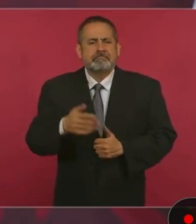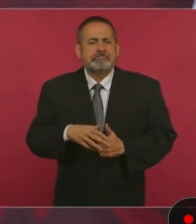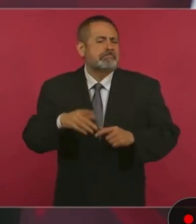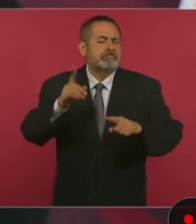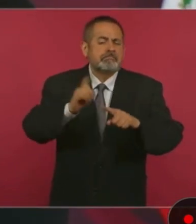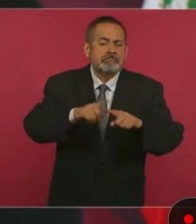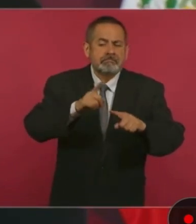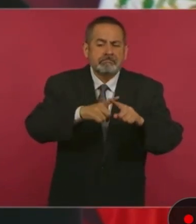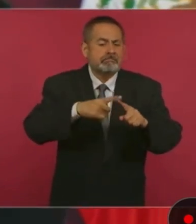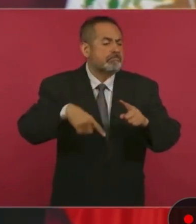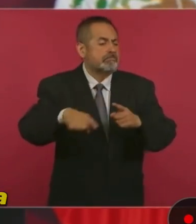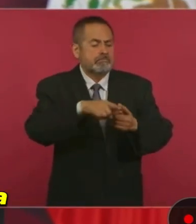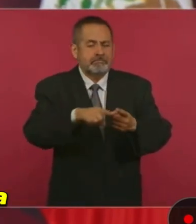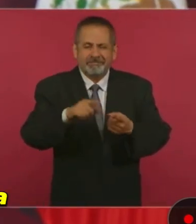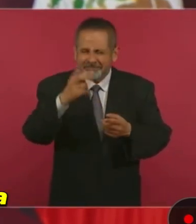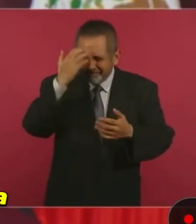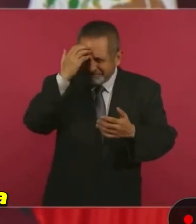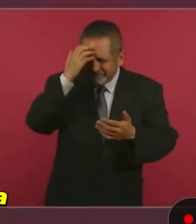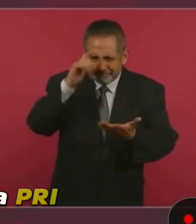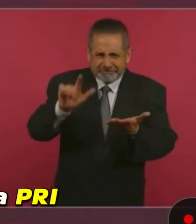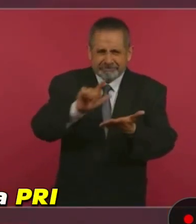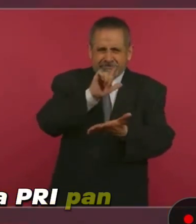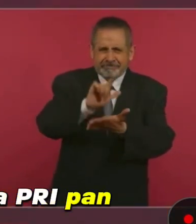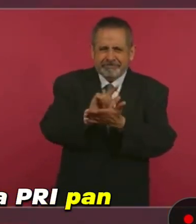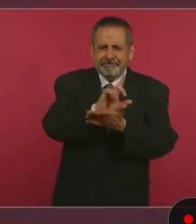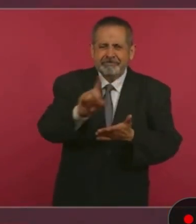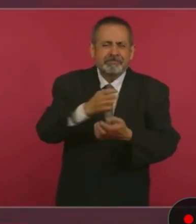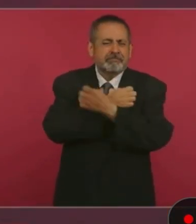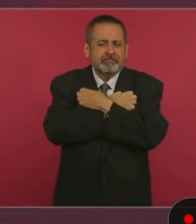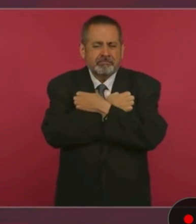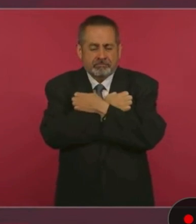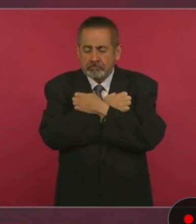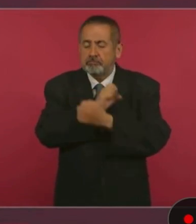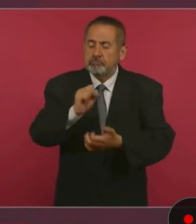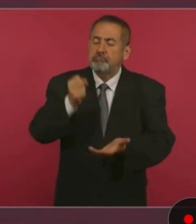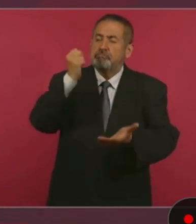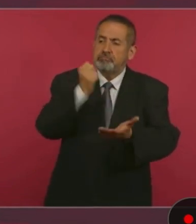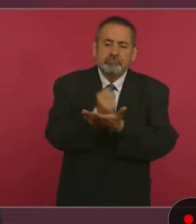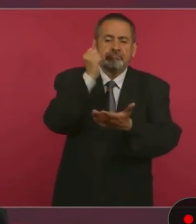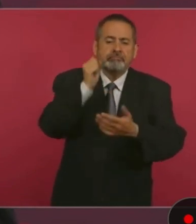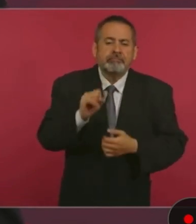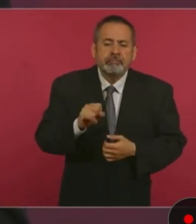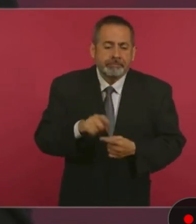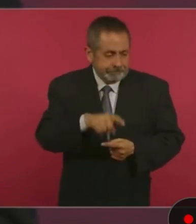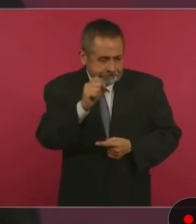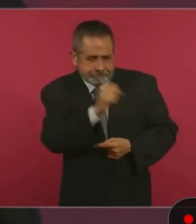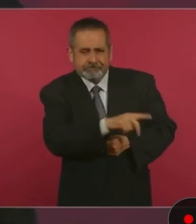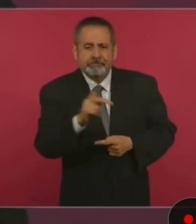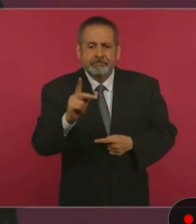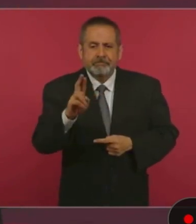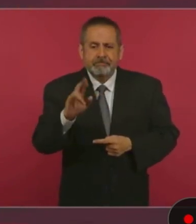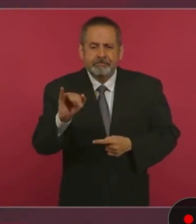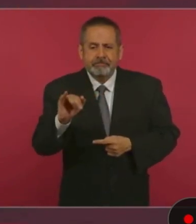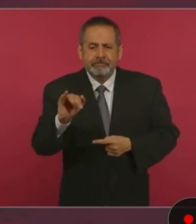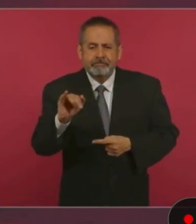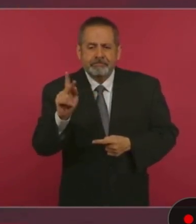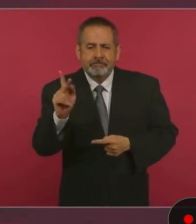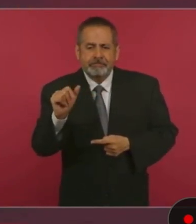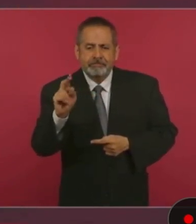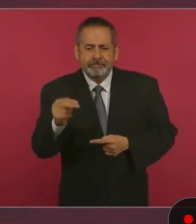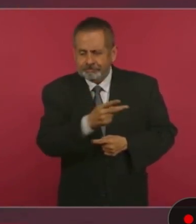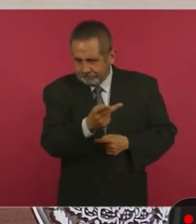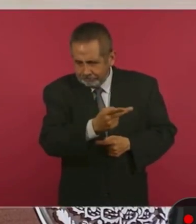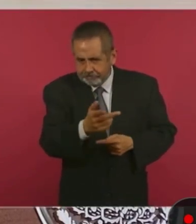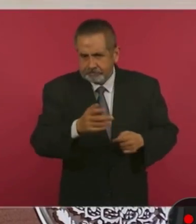¿quiénes aprobaron la llamada reforma educativa? PRI, PAN. ¿Quiénes aprobaron